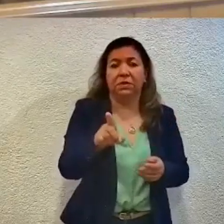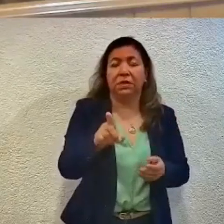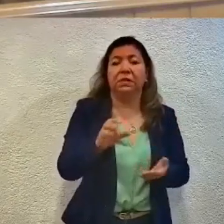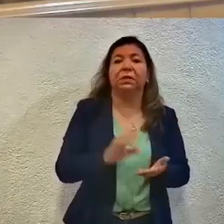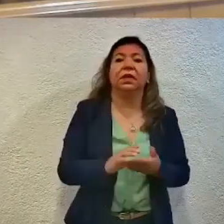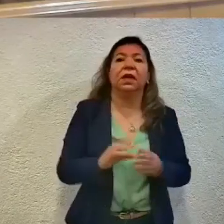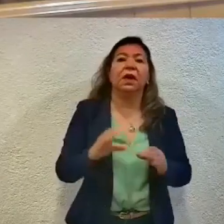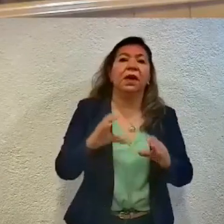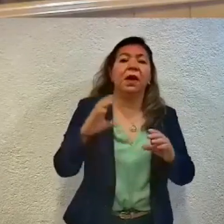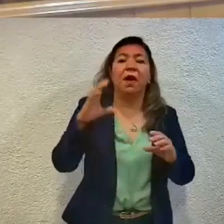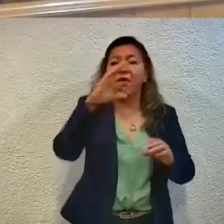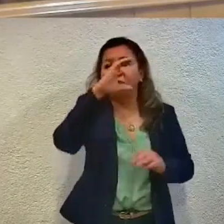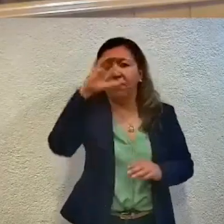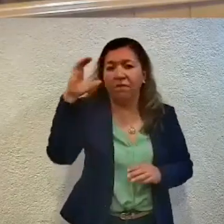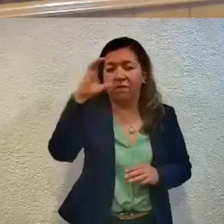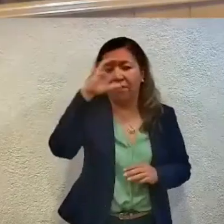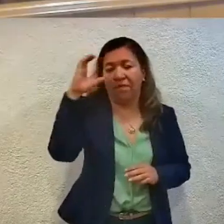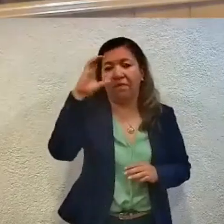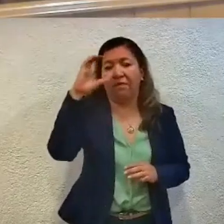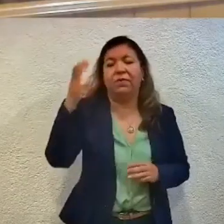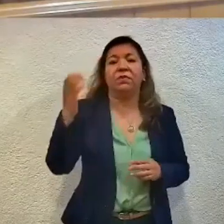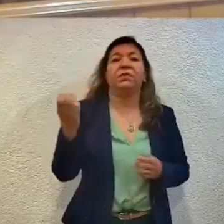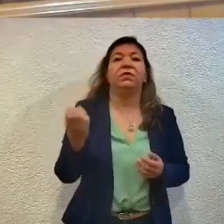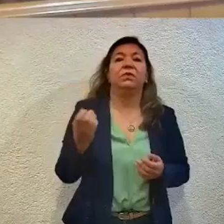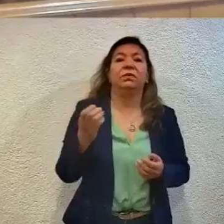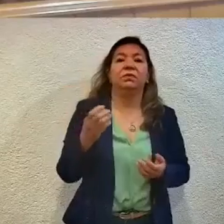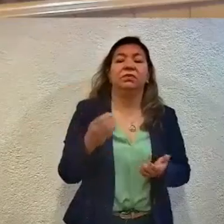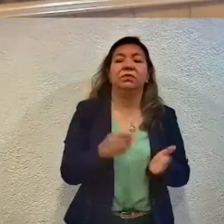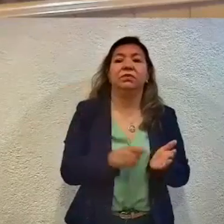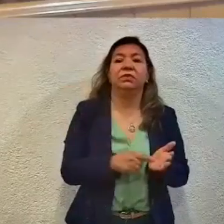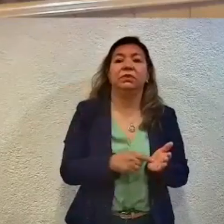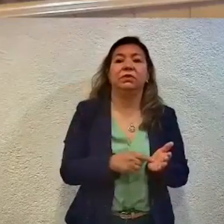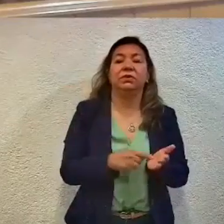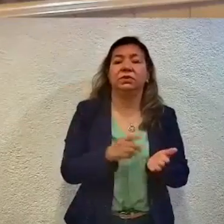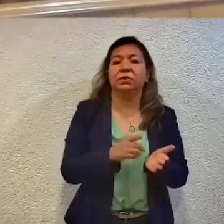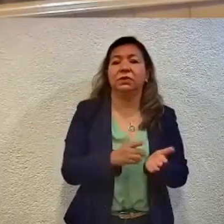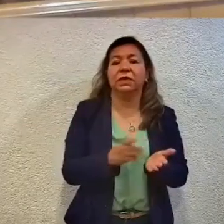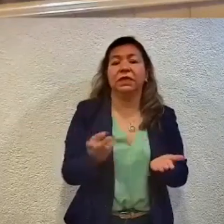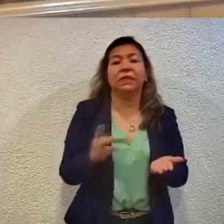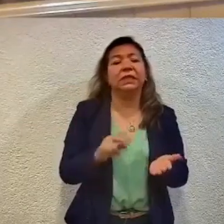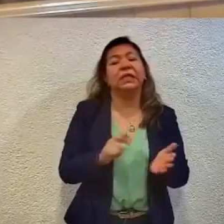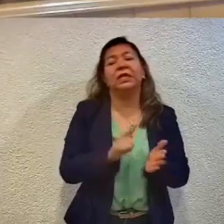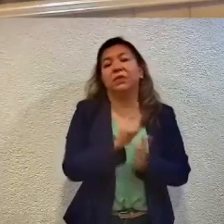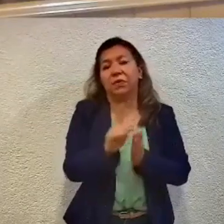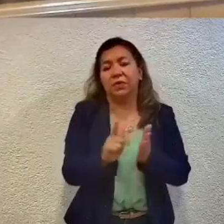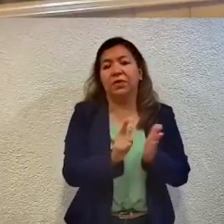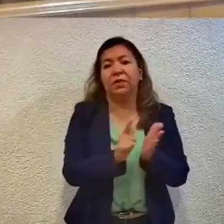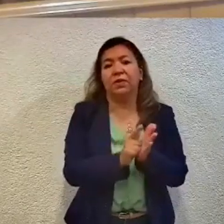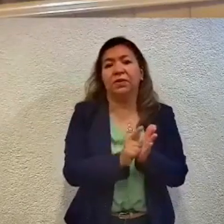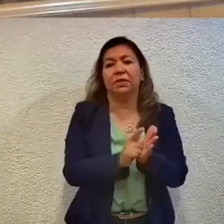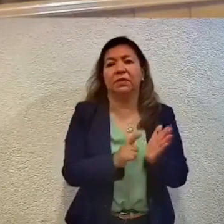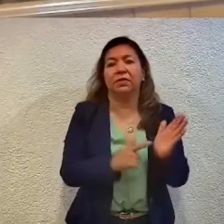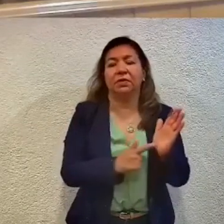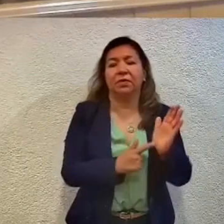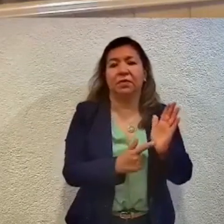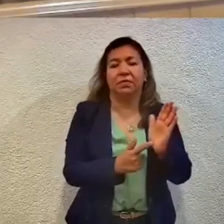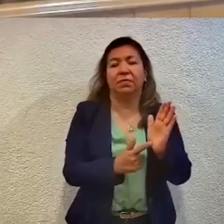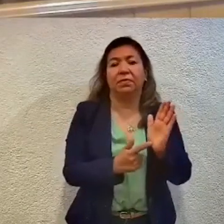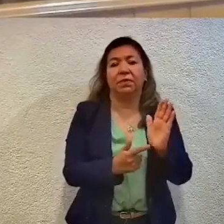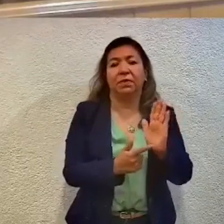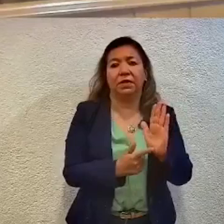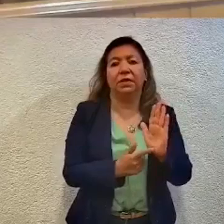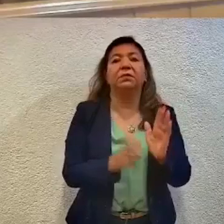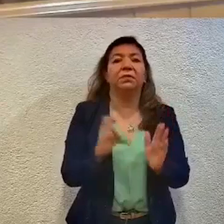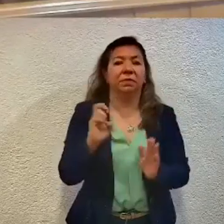prueba técnica consistente en videos y fotografías, su ofrecimiento lo realizó sin cumplir con las reglas legales básicas para